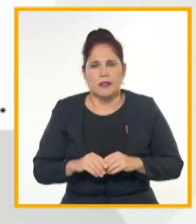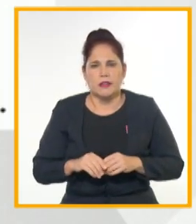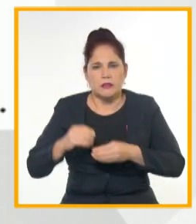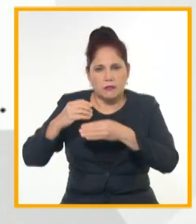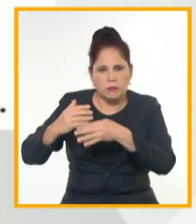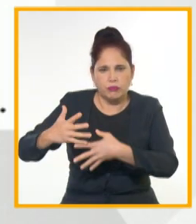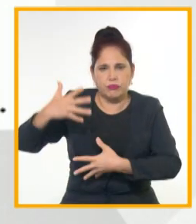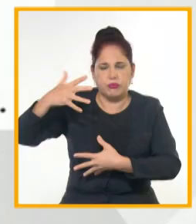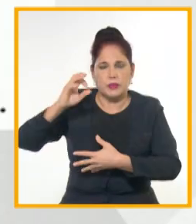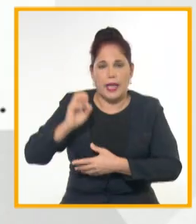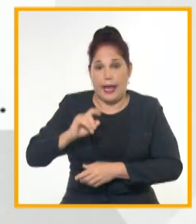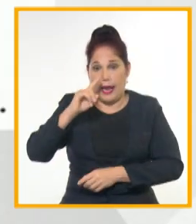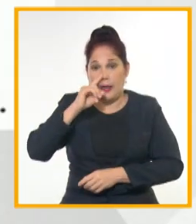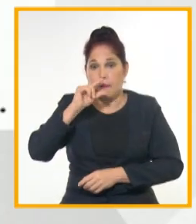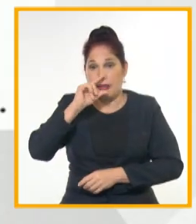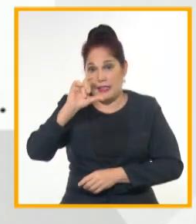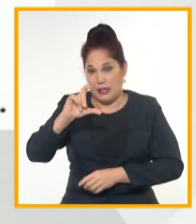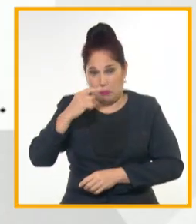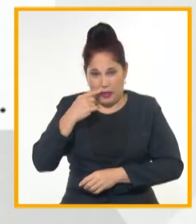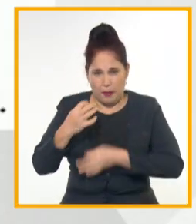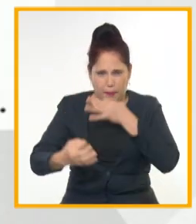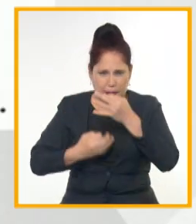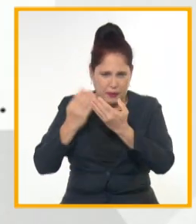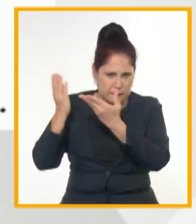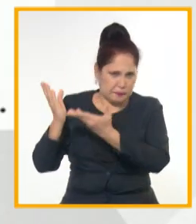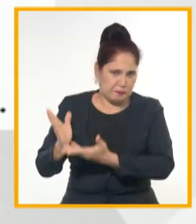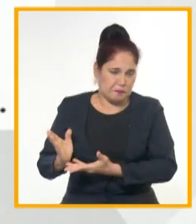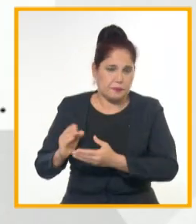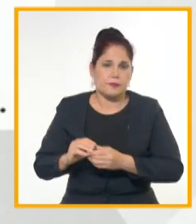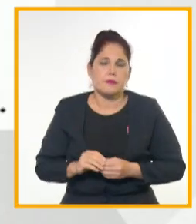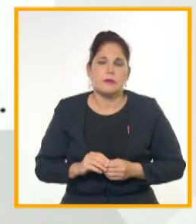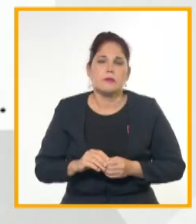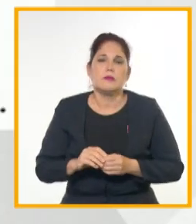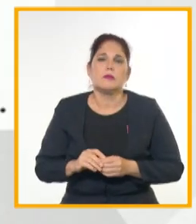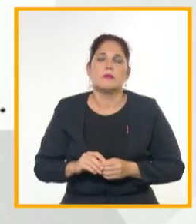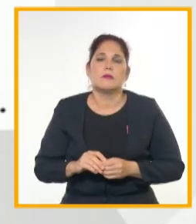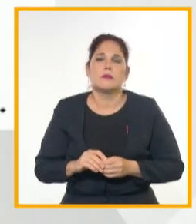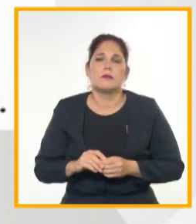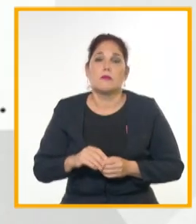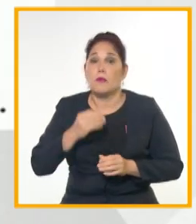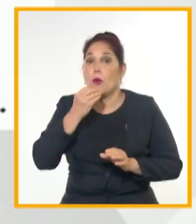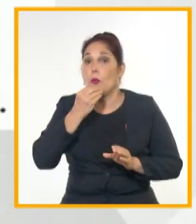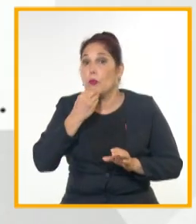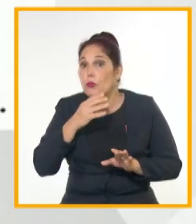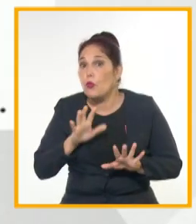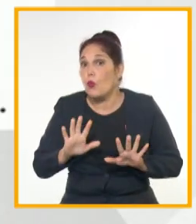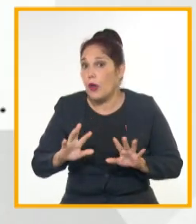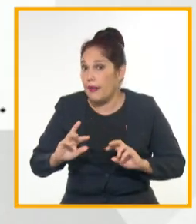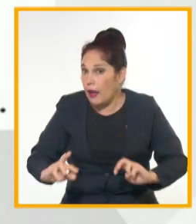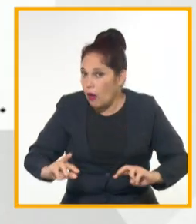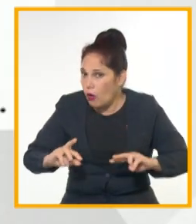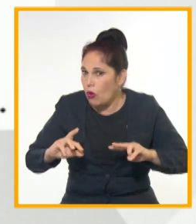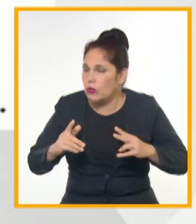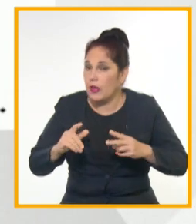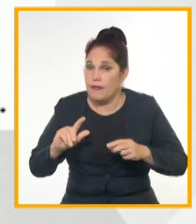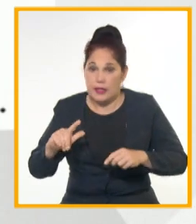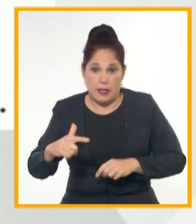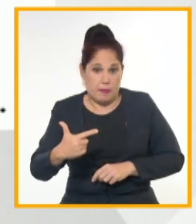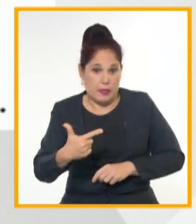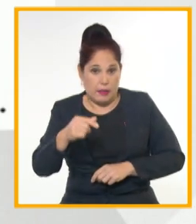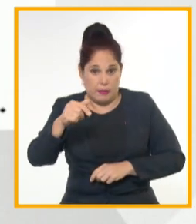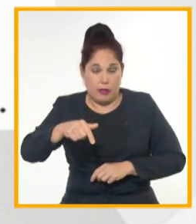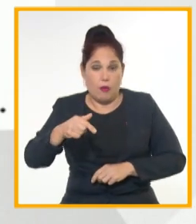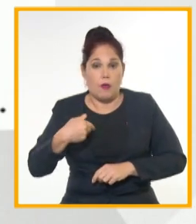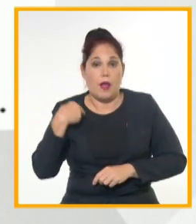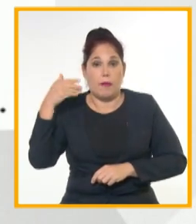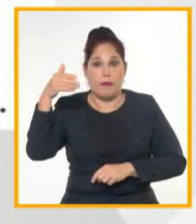Cuando NBC, ahí está lo que yo les contaba, cuando NBC le preguntó a Trump sobre el posible escenario en el cual el vicepresidente actual se